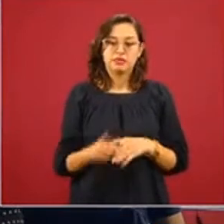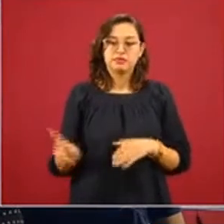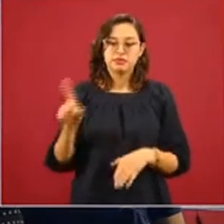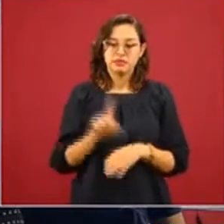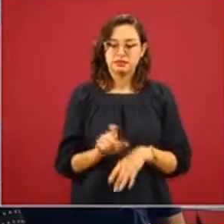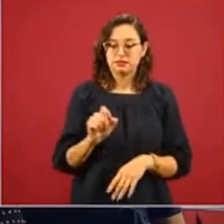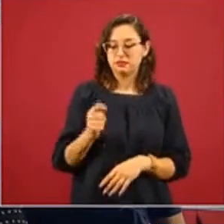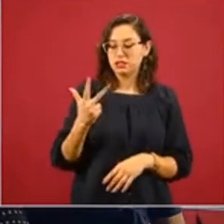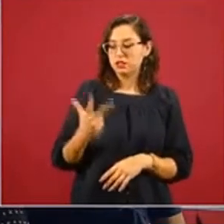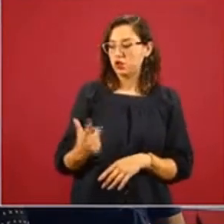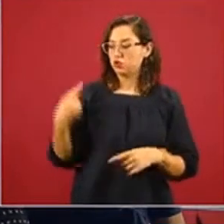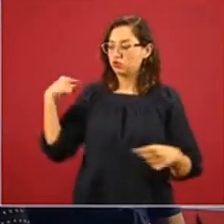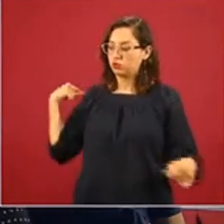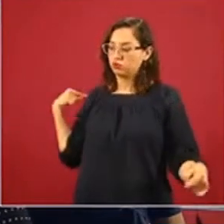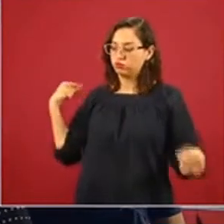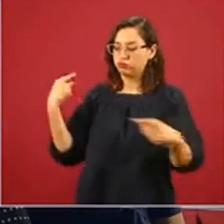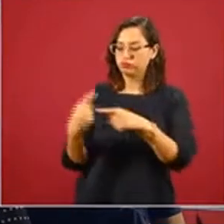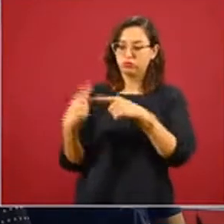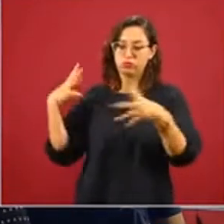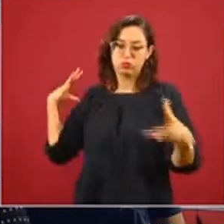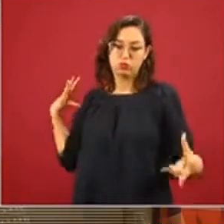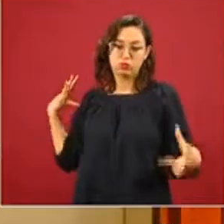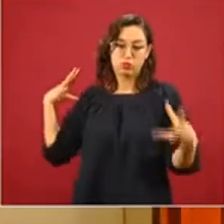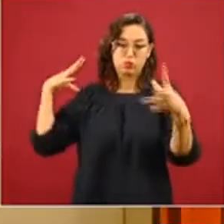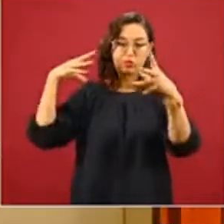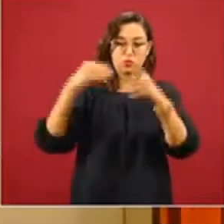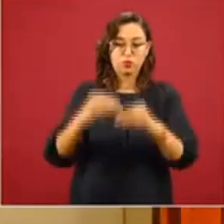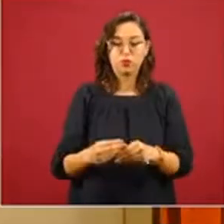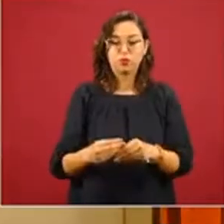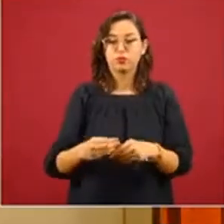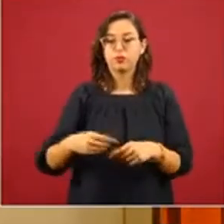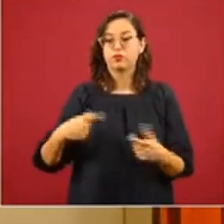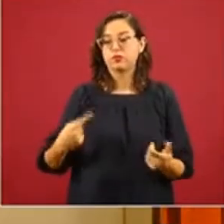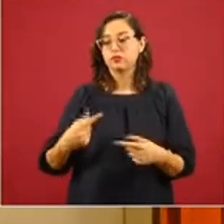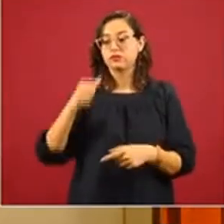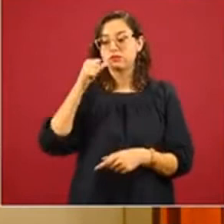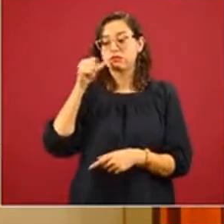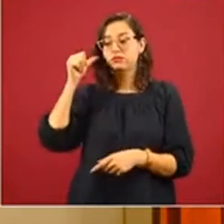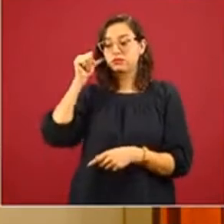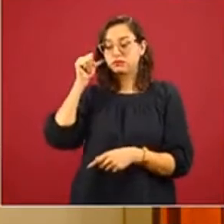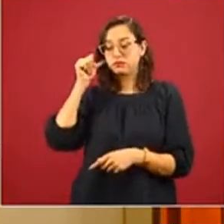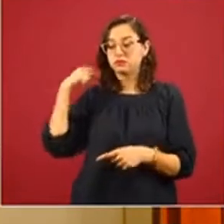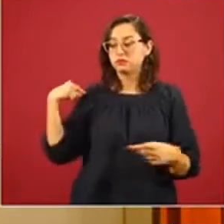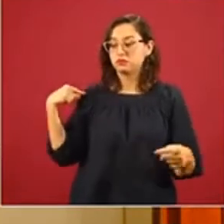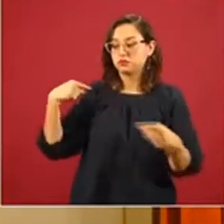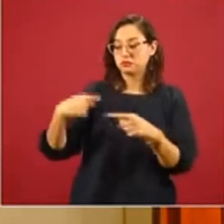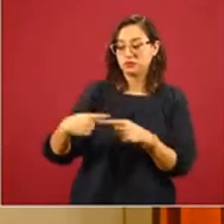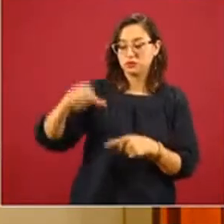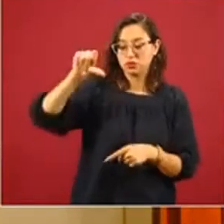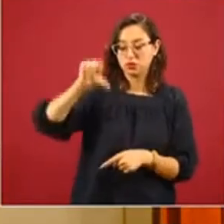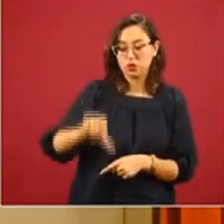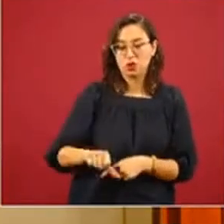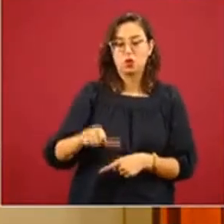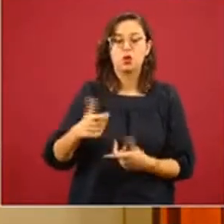acumulada. El incremento porcentual en las últimas 24 horas fue de 2,9%, que representan